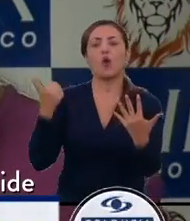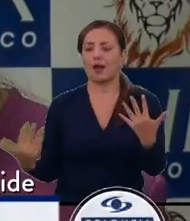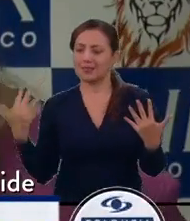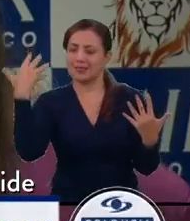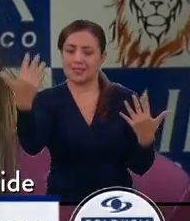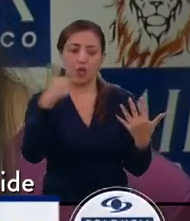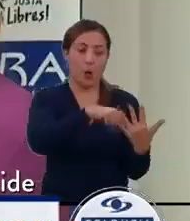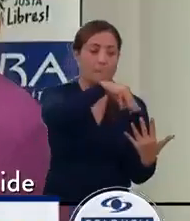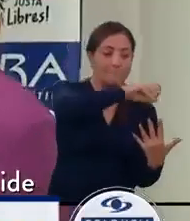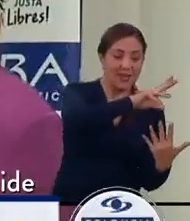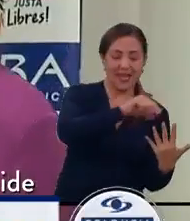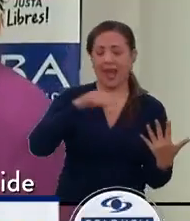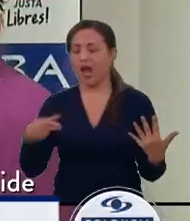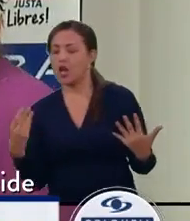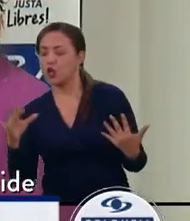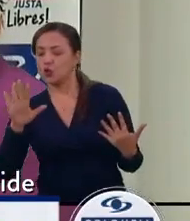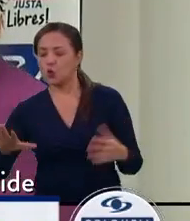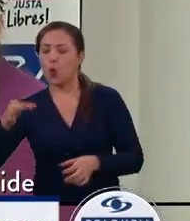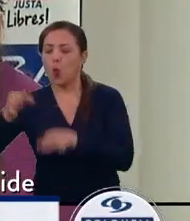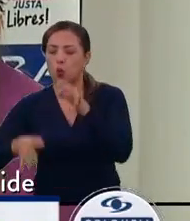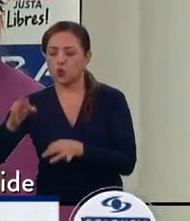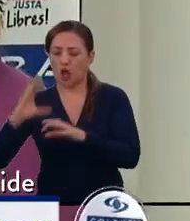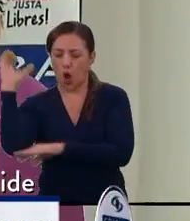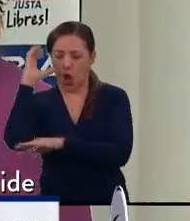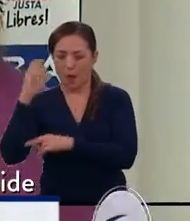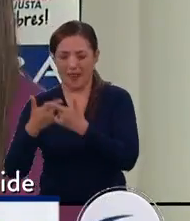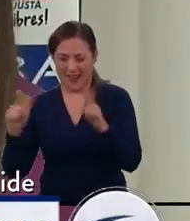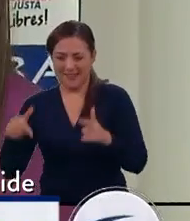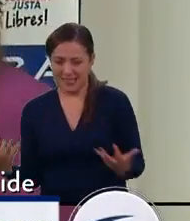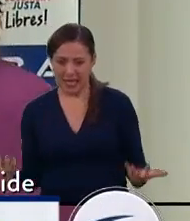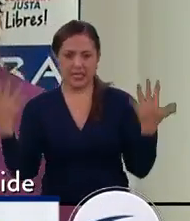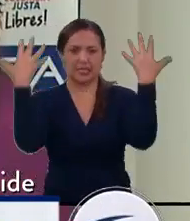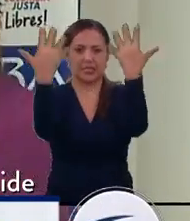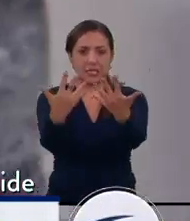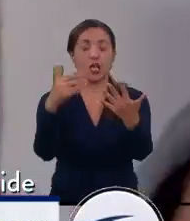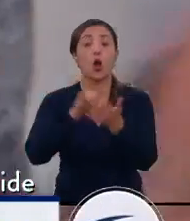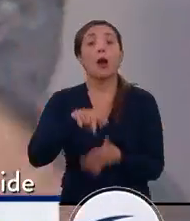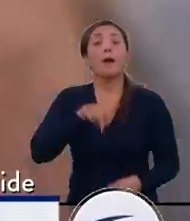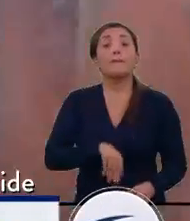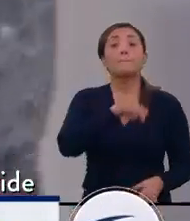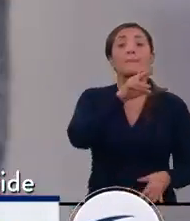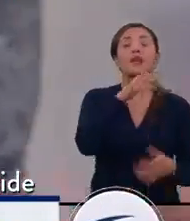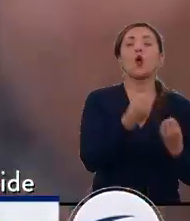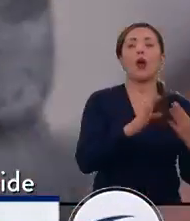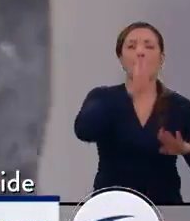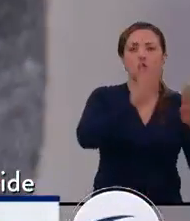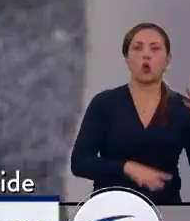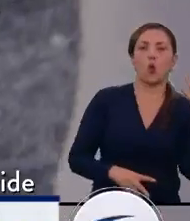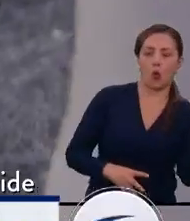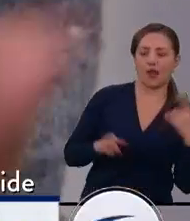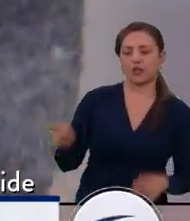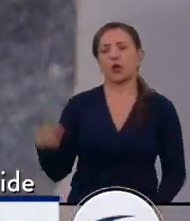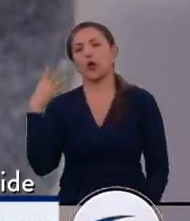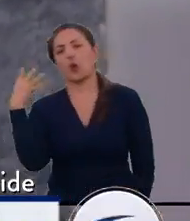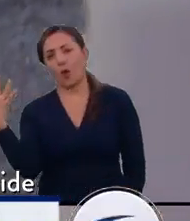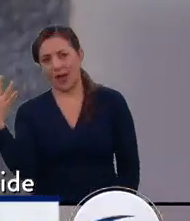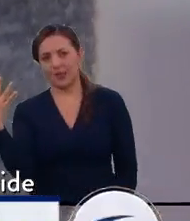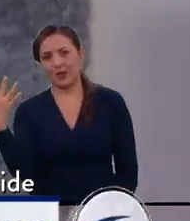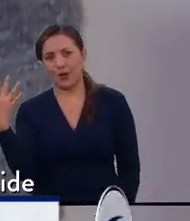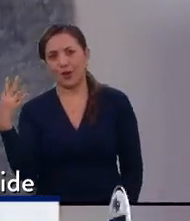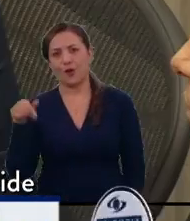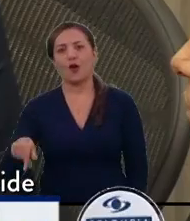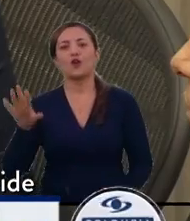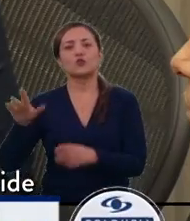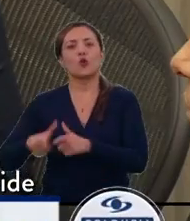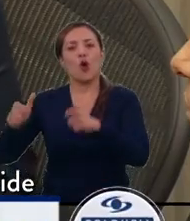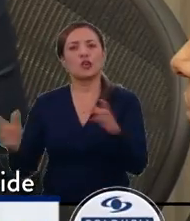Libre, 5 senadores del partido Mira. Mira actualmente tiene 4 congresistas y Colombia Justa Libre también tiene 4, siendo una de las bancadas